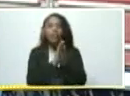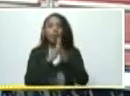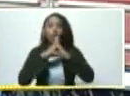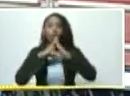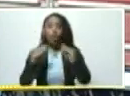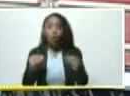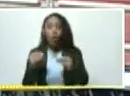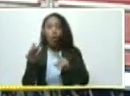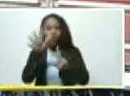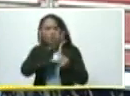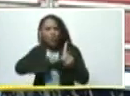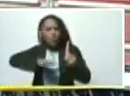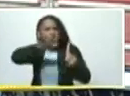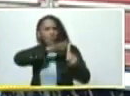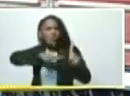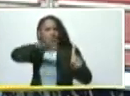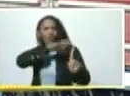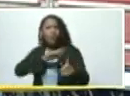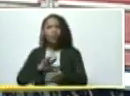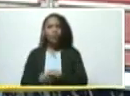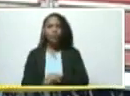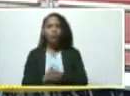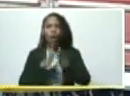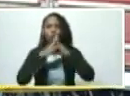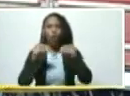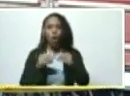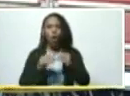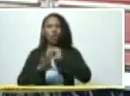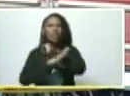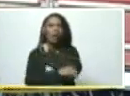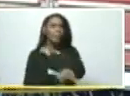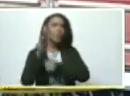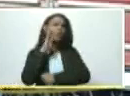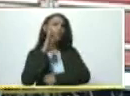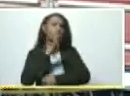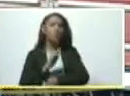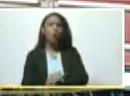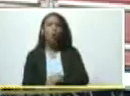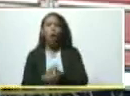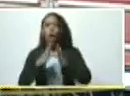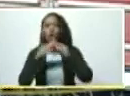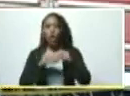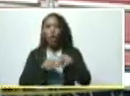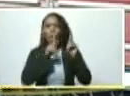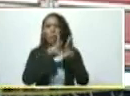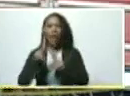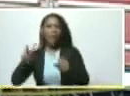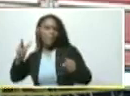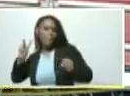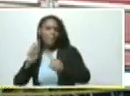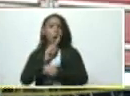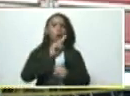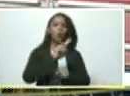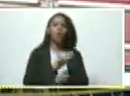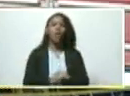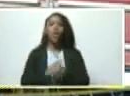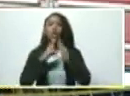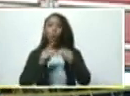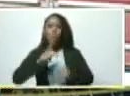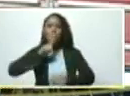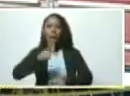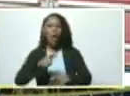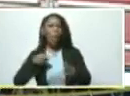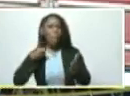las conspiraciones, todas las trampas, todos los planes violentos, todas las maldades?